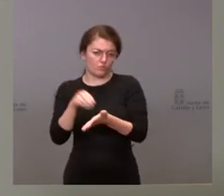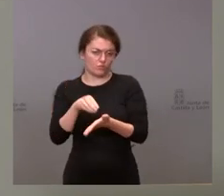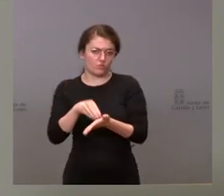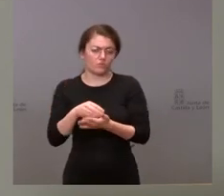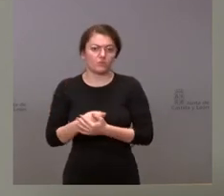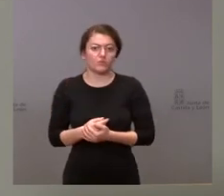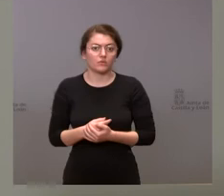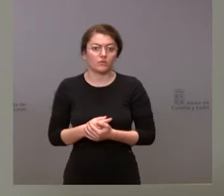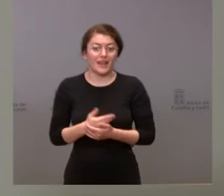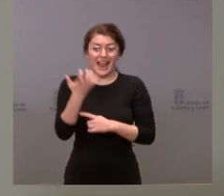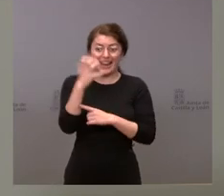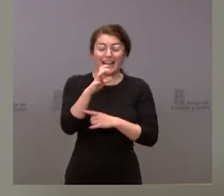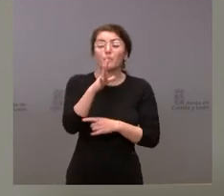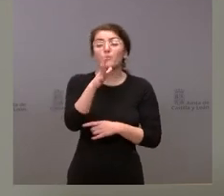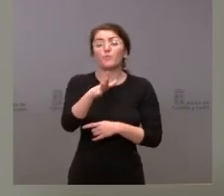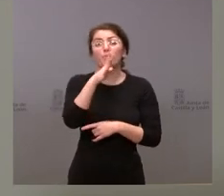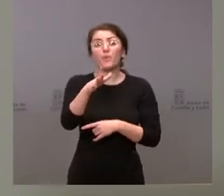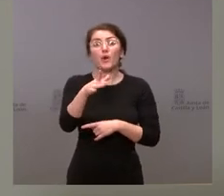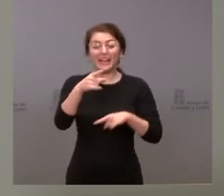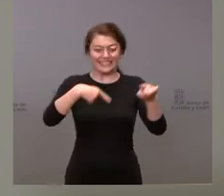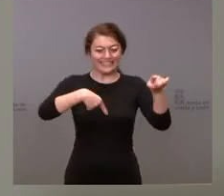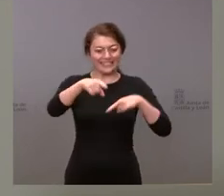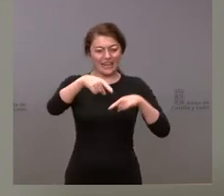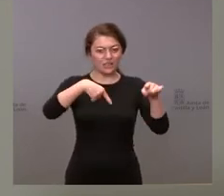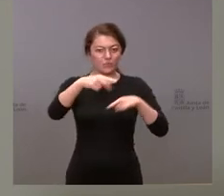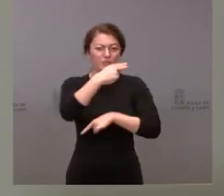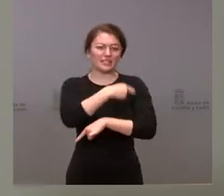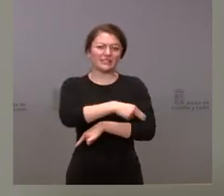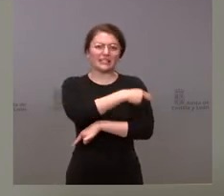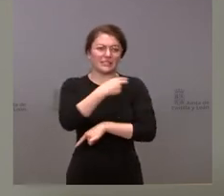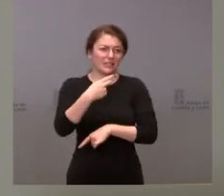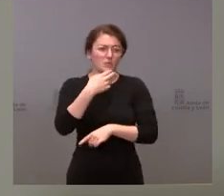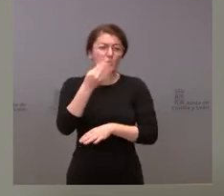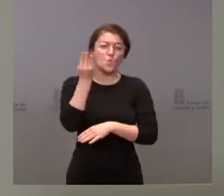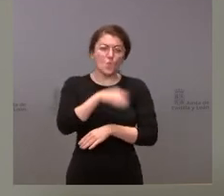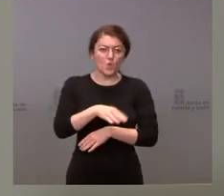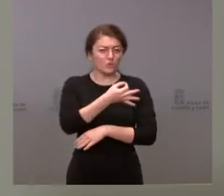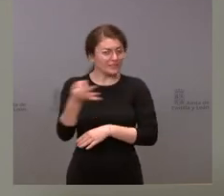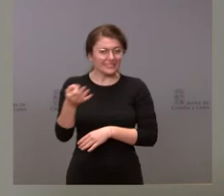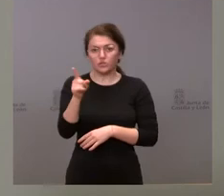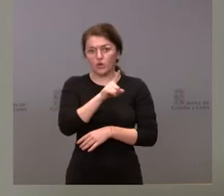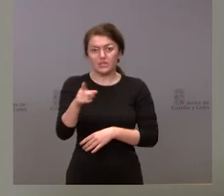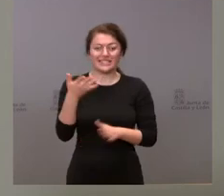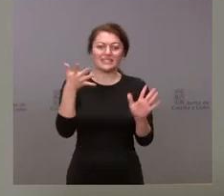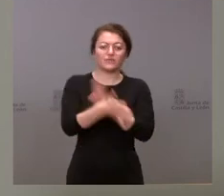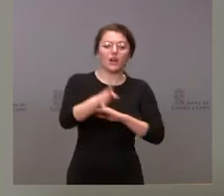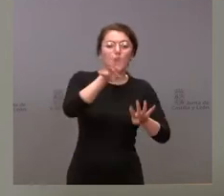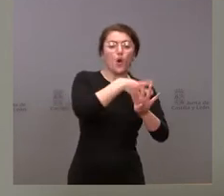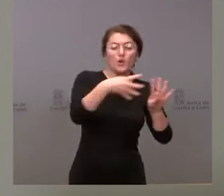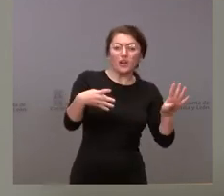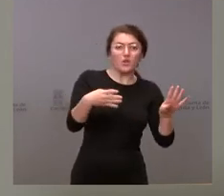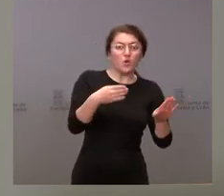sobre las deficiencias del transporte sanitario y el incumplimiento de horarios obsolescencia de los